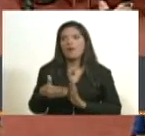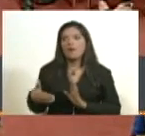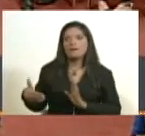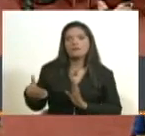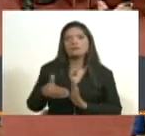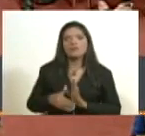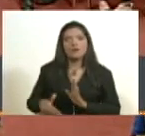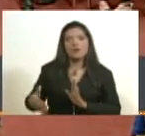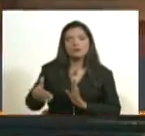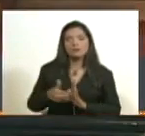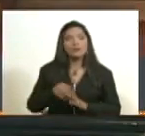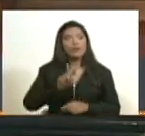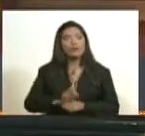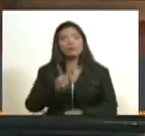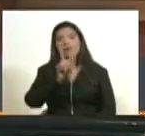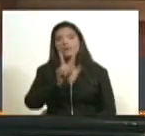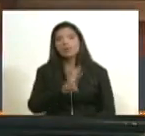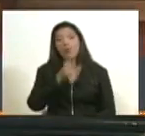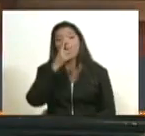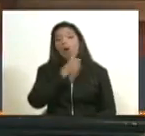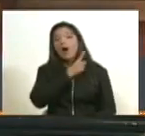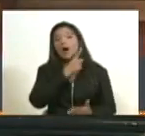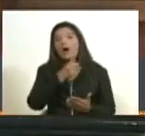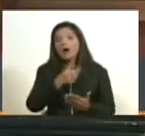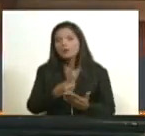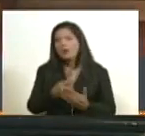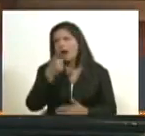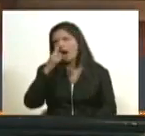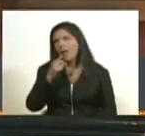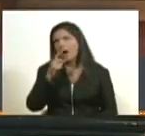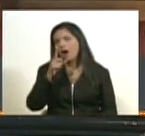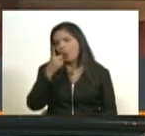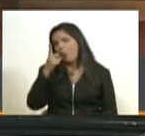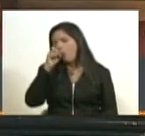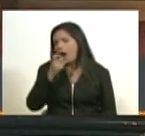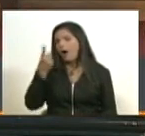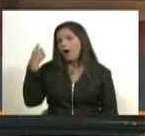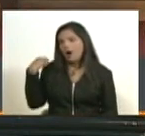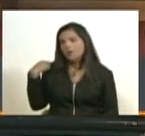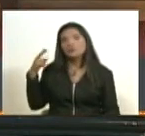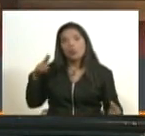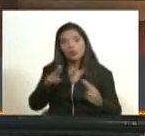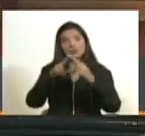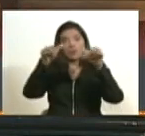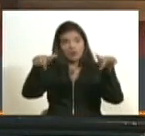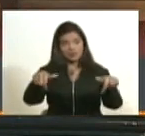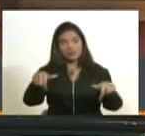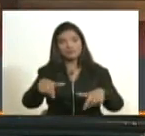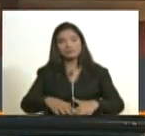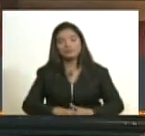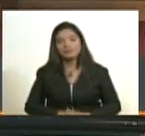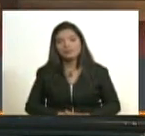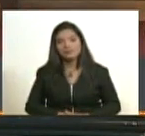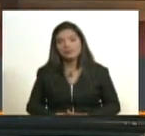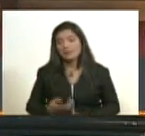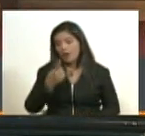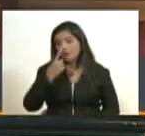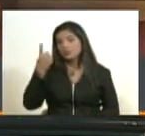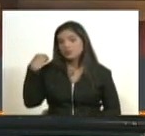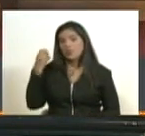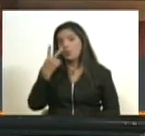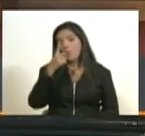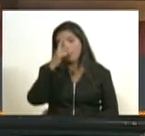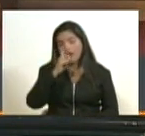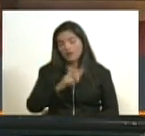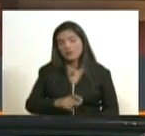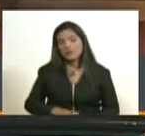sido sometida en Venezuela en más de un año? Hace un año nos vimos aquí. Hace un año.